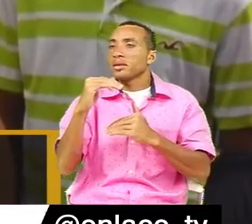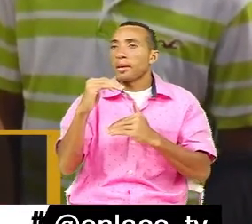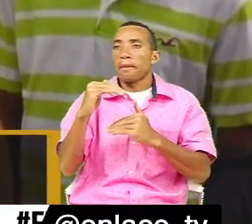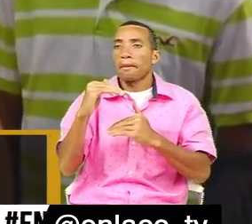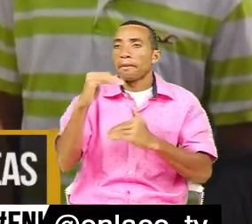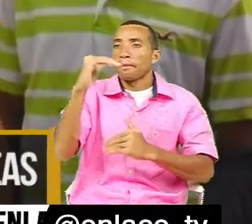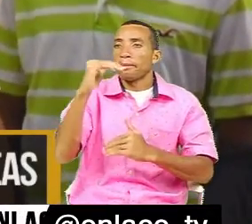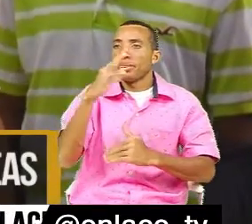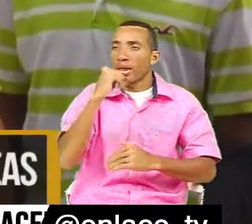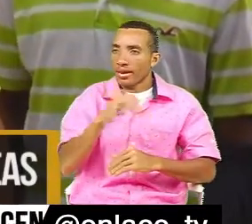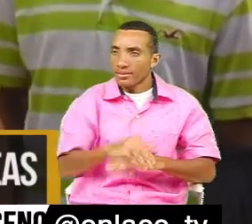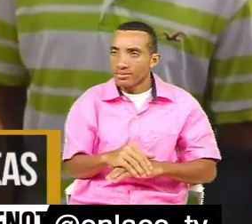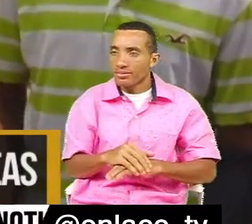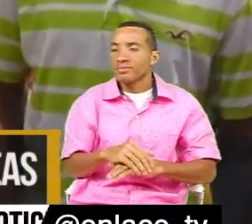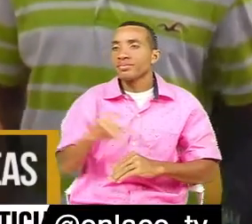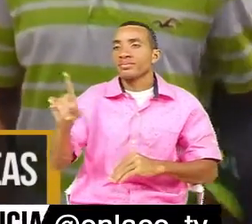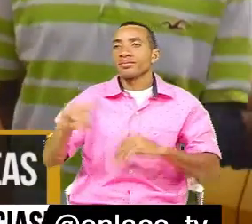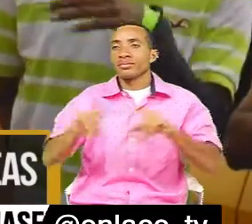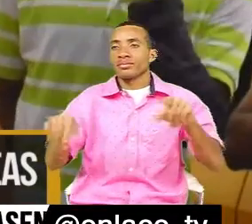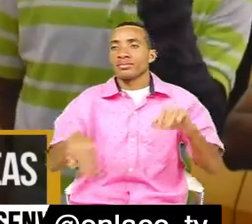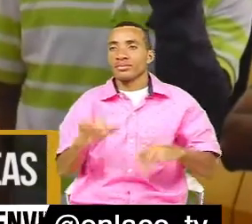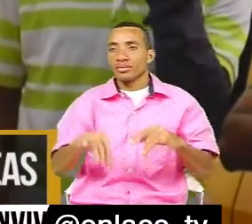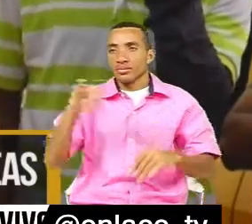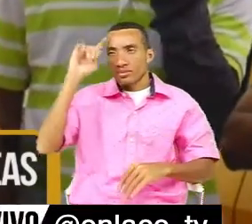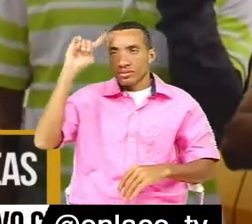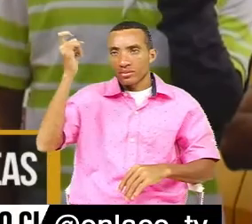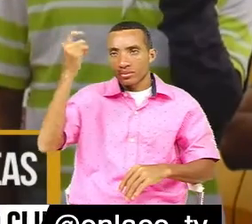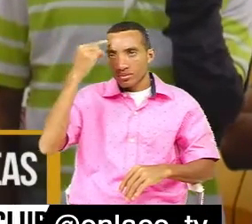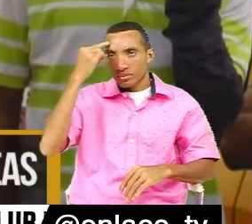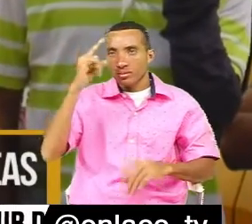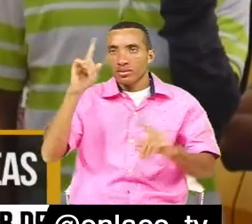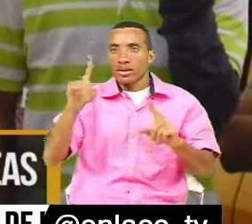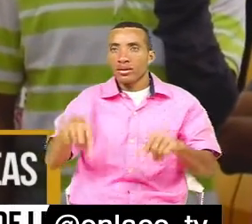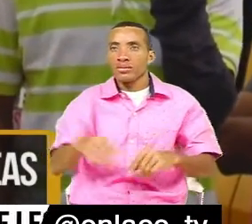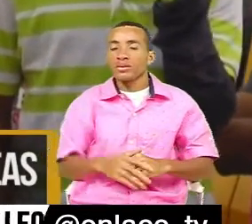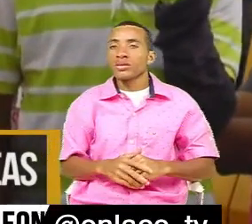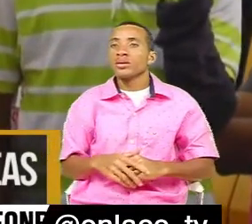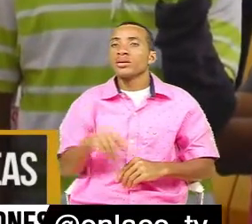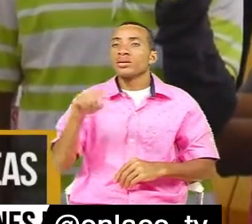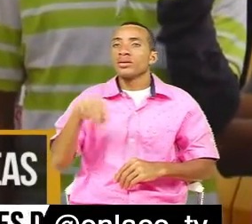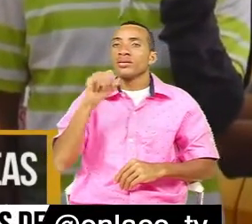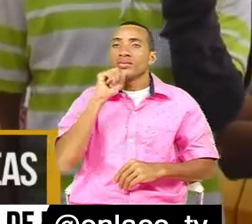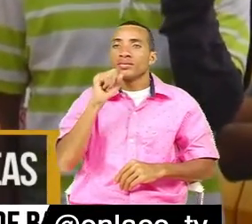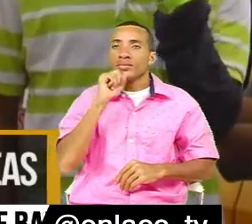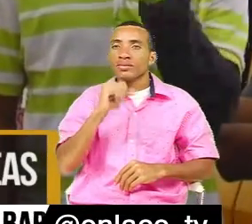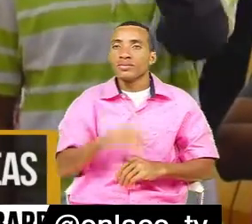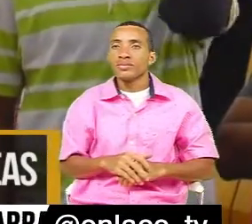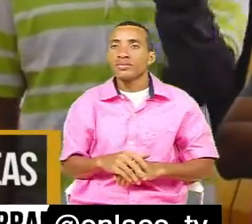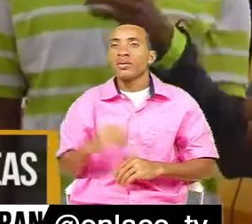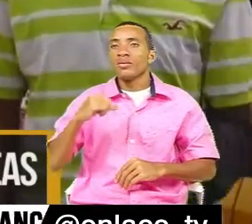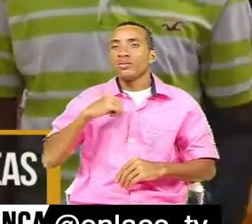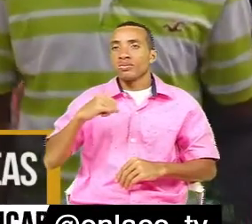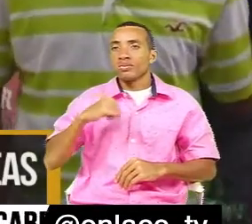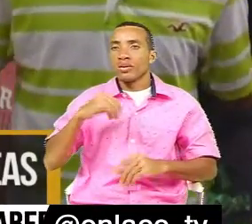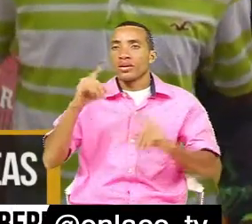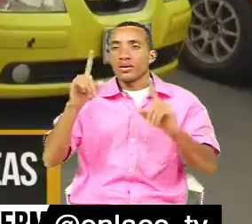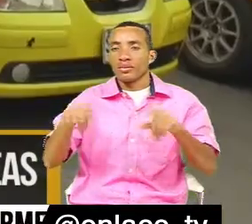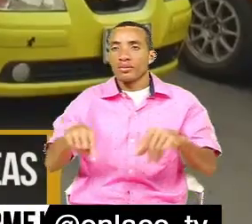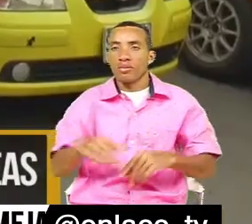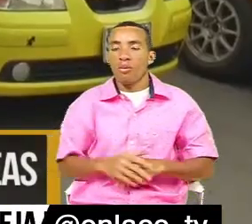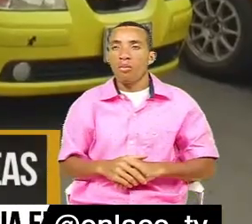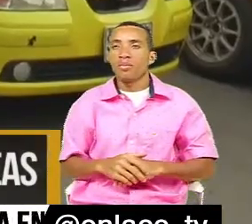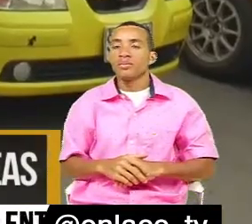de la Secretaría de Gobierno las tarifas para los precios estipulados para el municipio de Barranca. Bueno, tenemos también